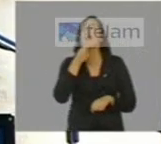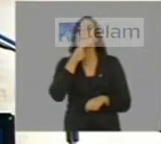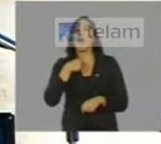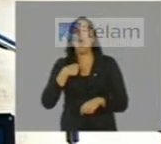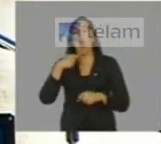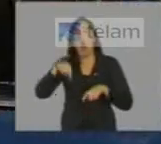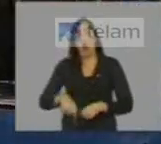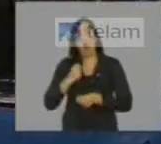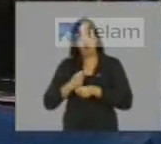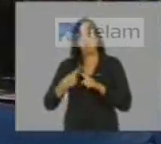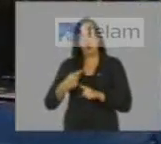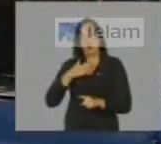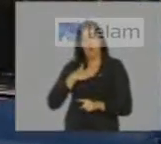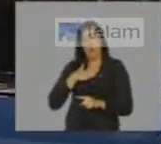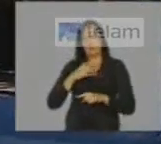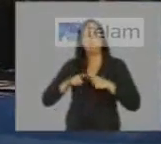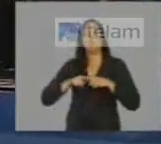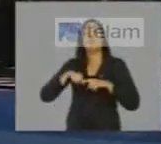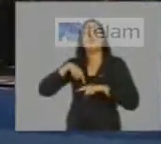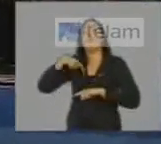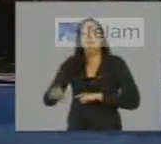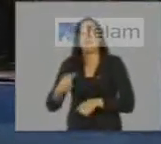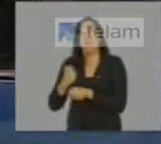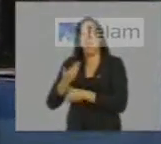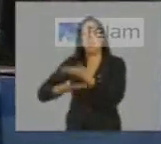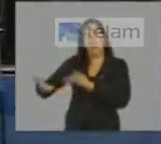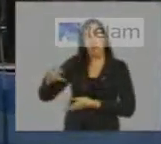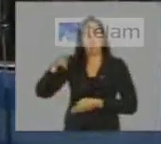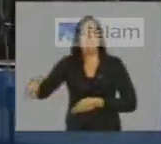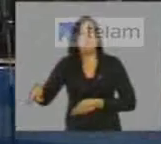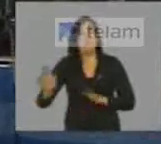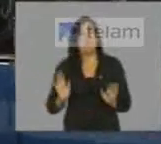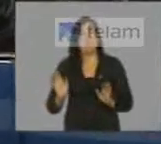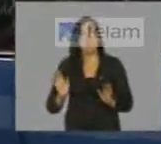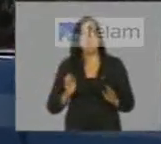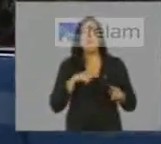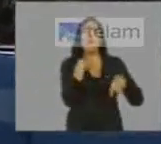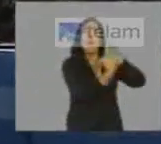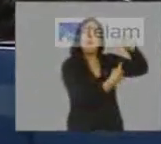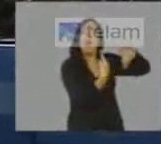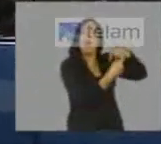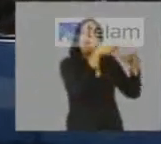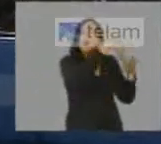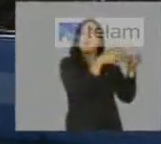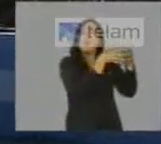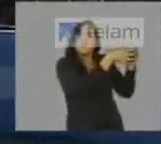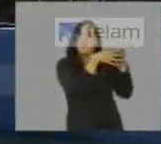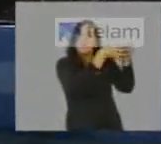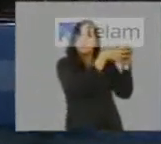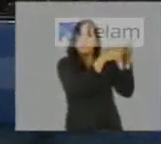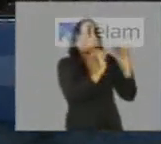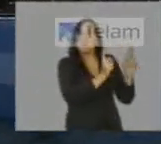mí, corría de boca en boca y asumía la preeminencia de estatuto universitario.